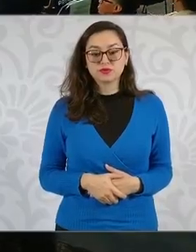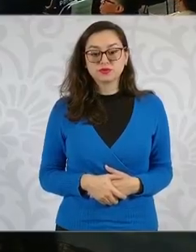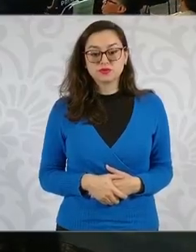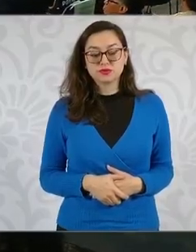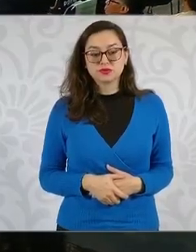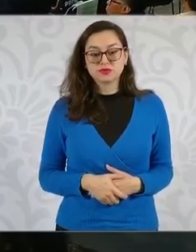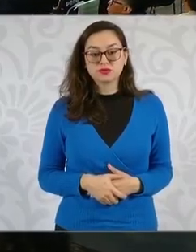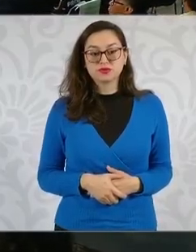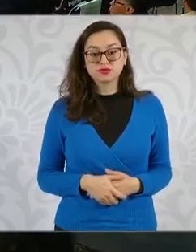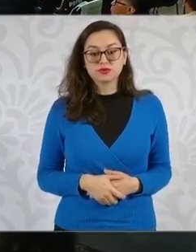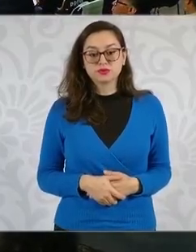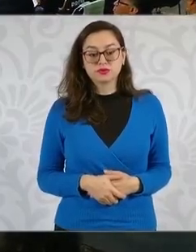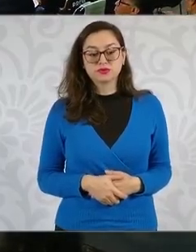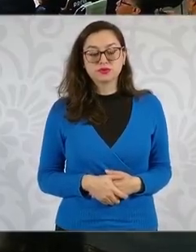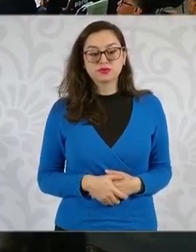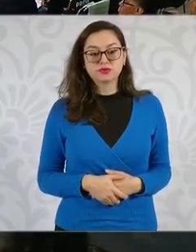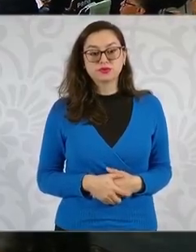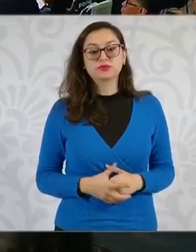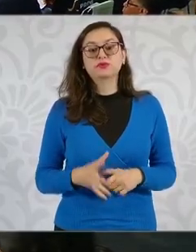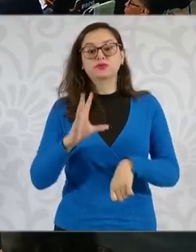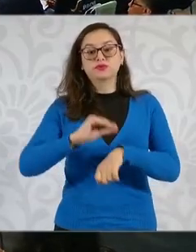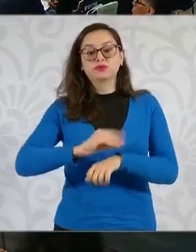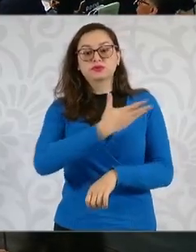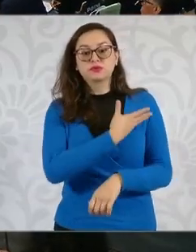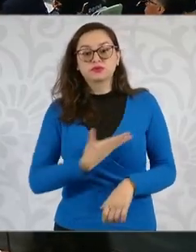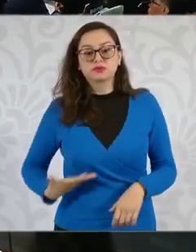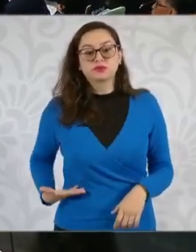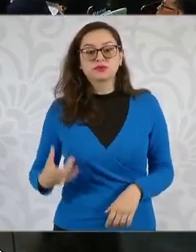con su permiso presidenta